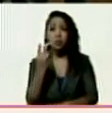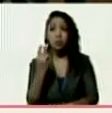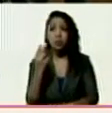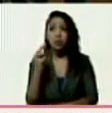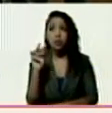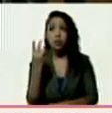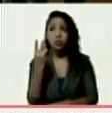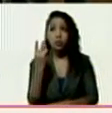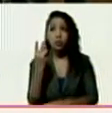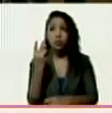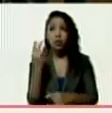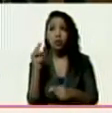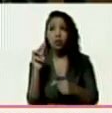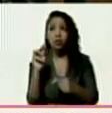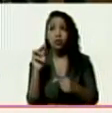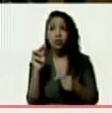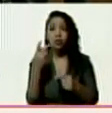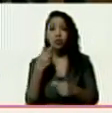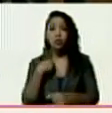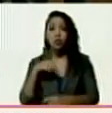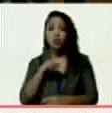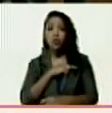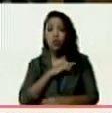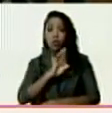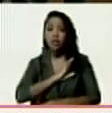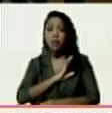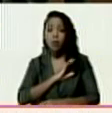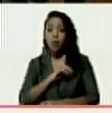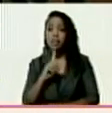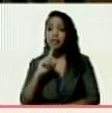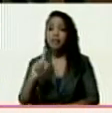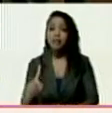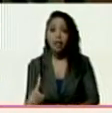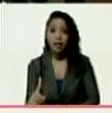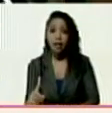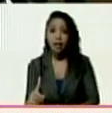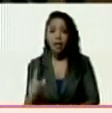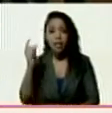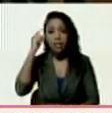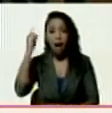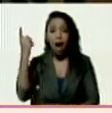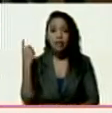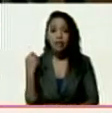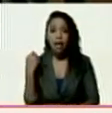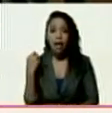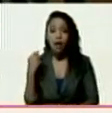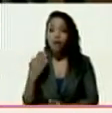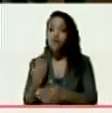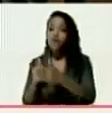Lo segundo, es que nosotros tenemos que decirle que el día de ayer nosotros fuimos